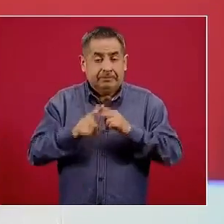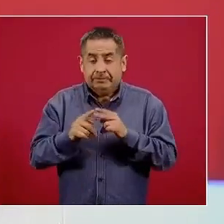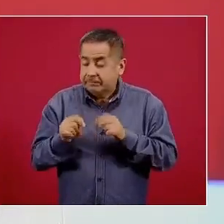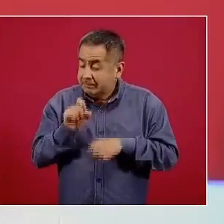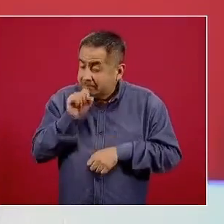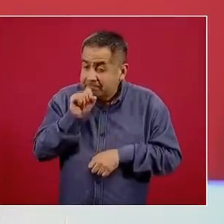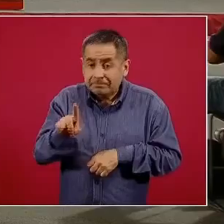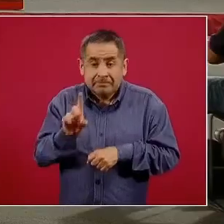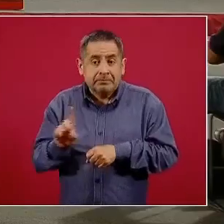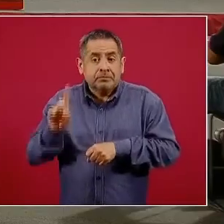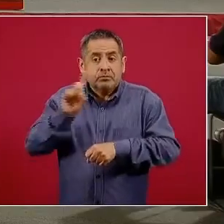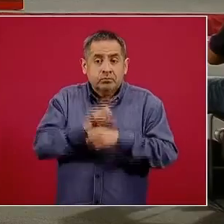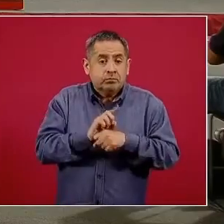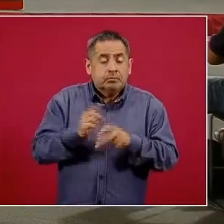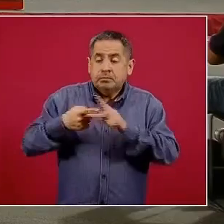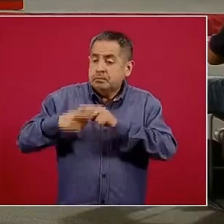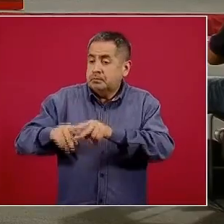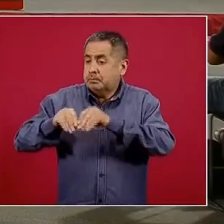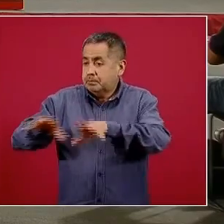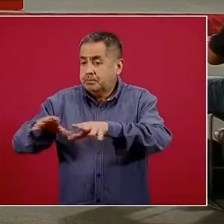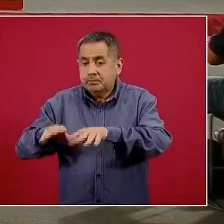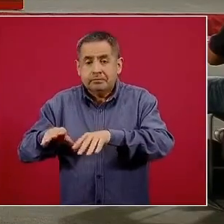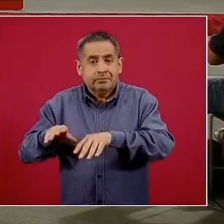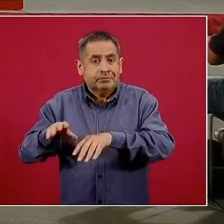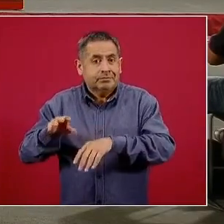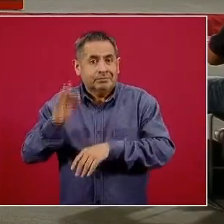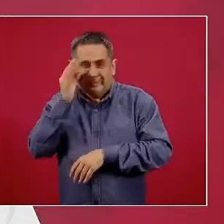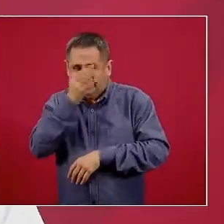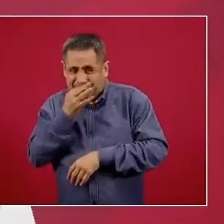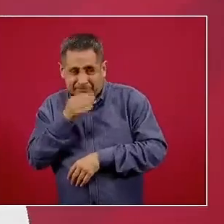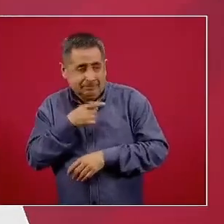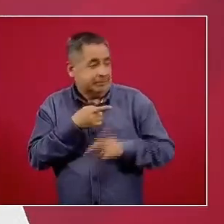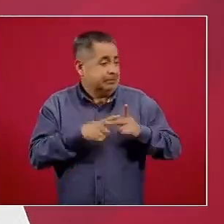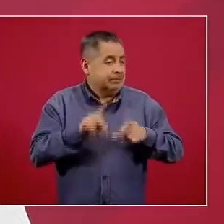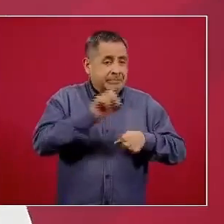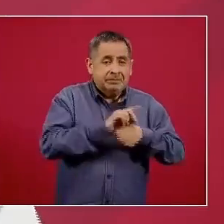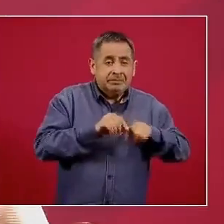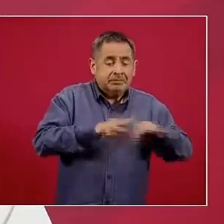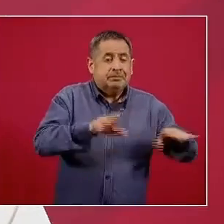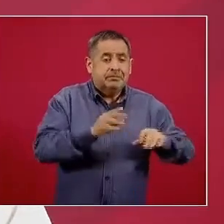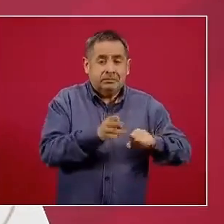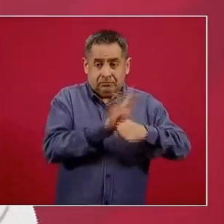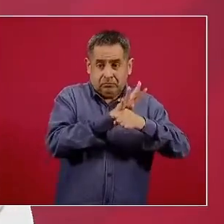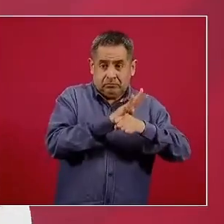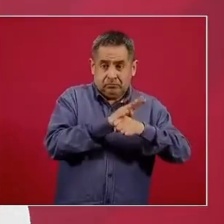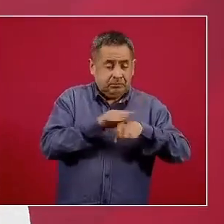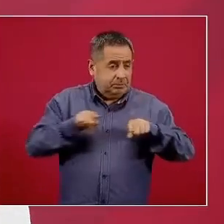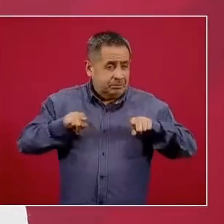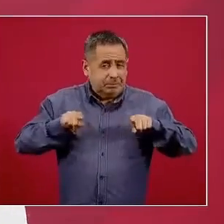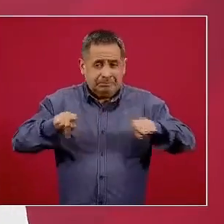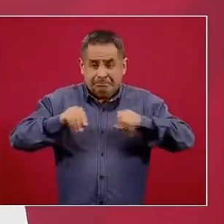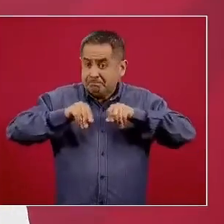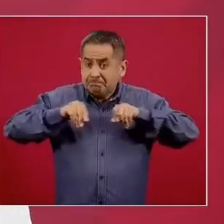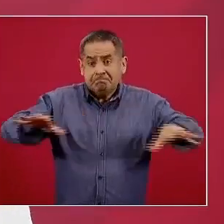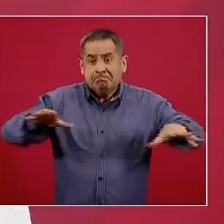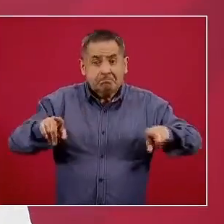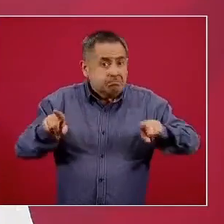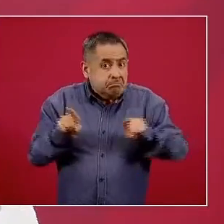día que inició la pandemia de COVID-19 en México. Y pudieron ustedes ver, ese era el propósito de la